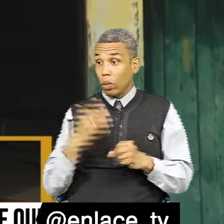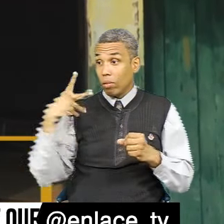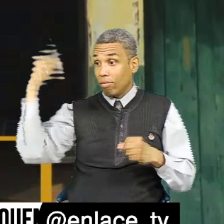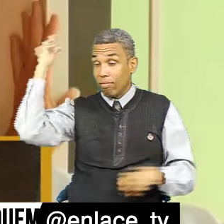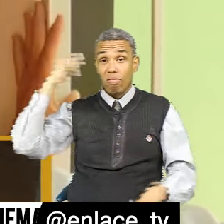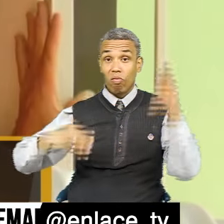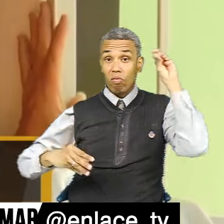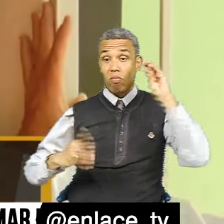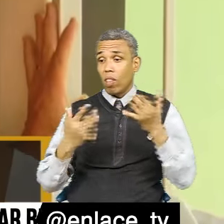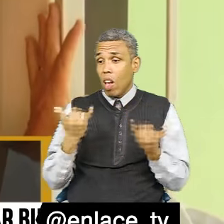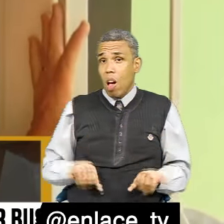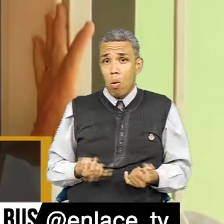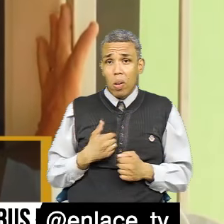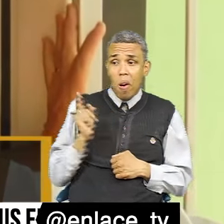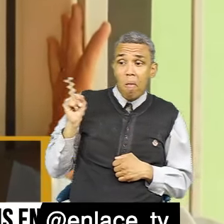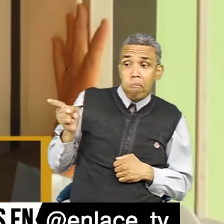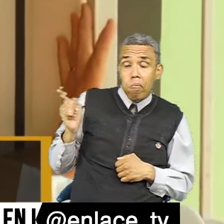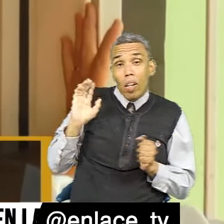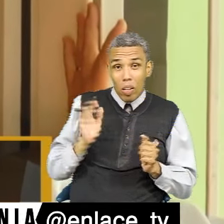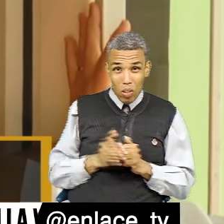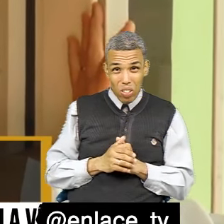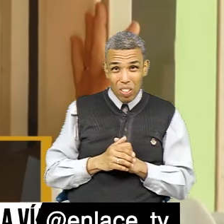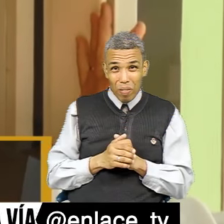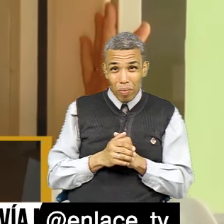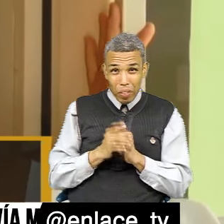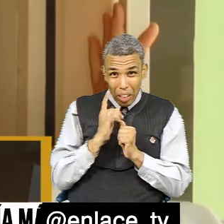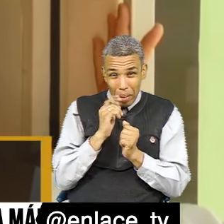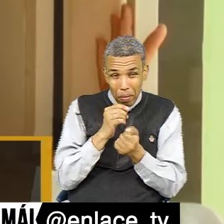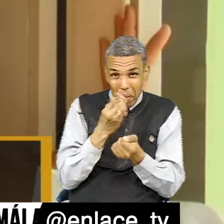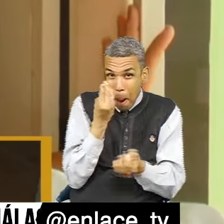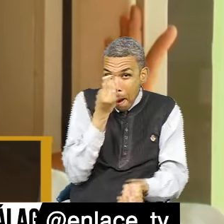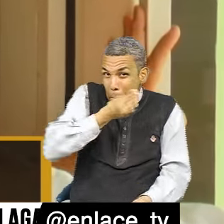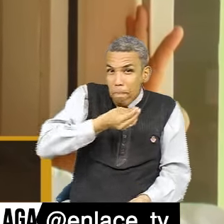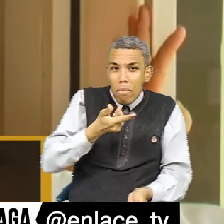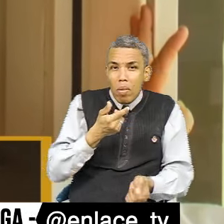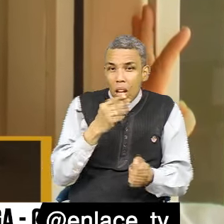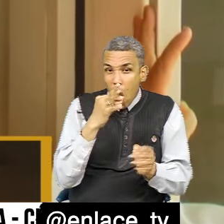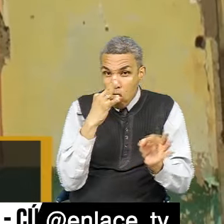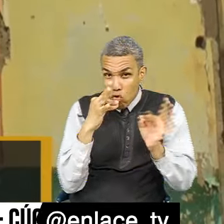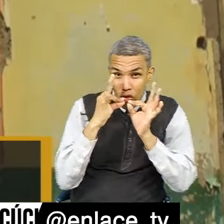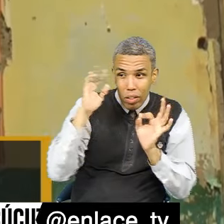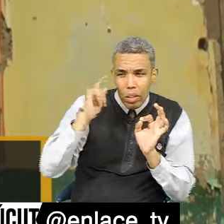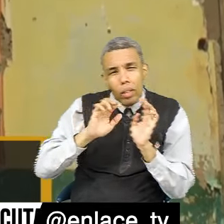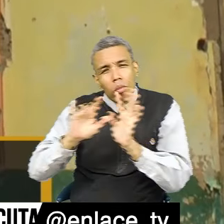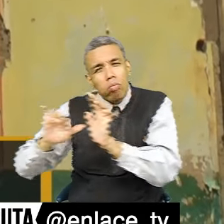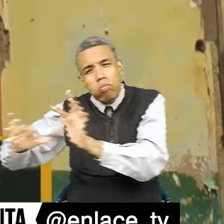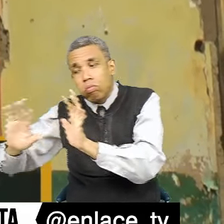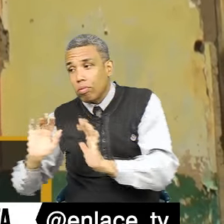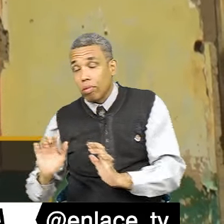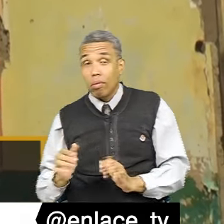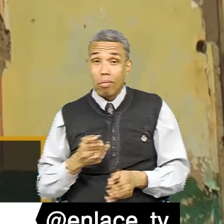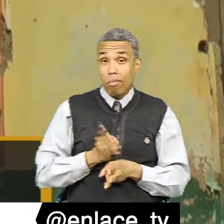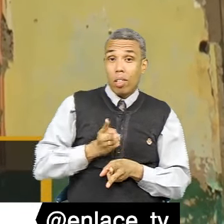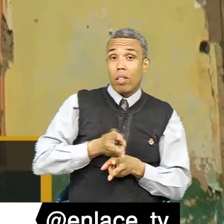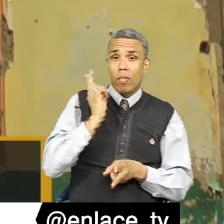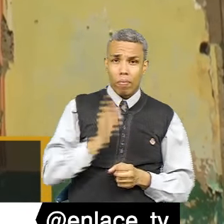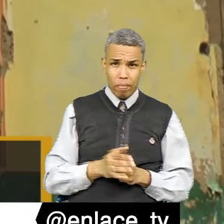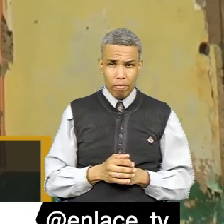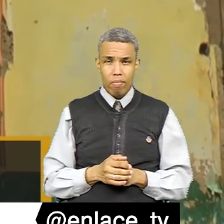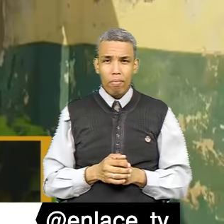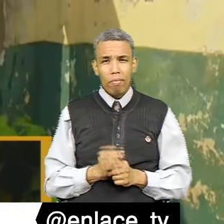es un conduerme porque ahora eso se mantiene solo y ahí viene mucho el muchacho que se entra a fumar bici. La Junta de Acción Comunal espera que la